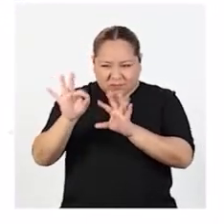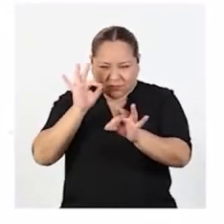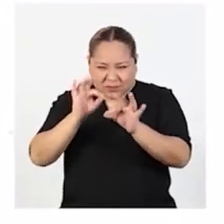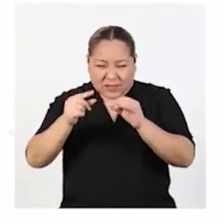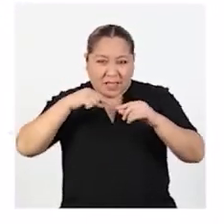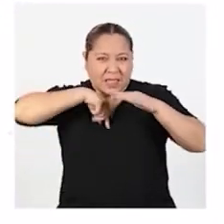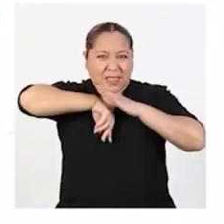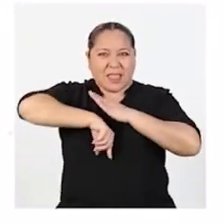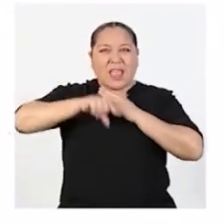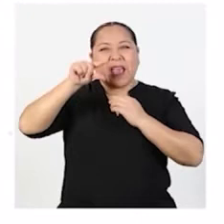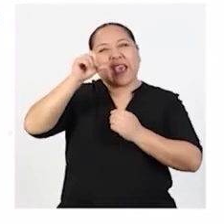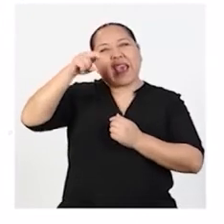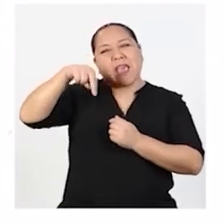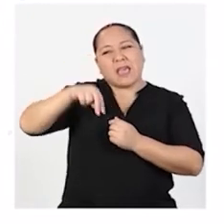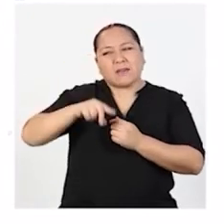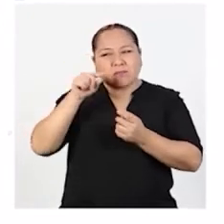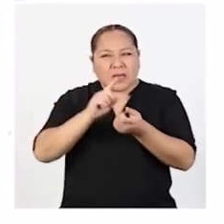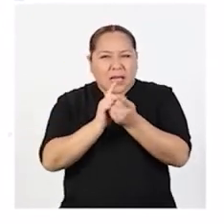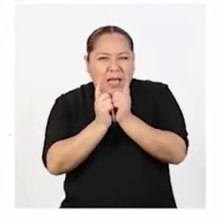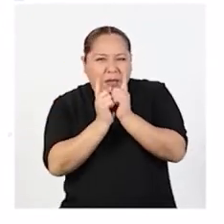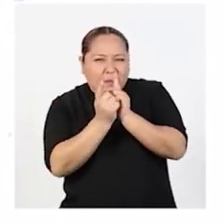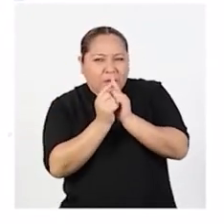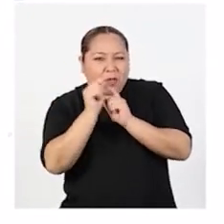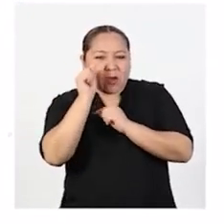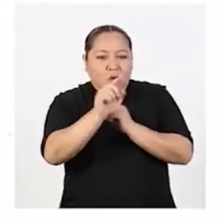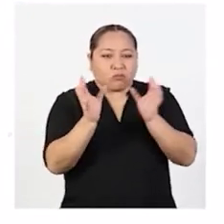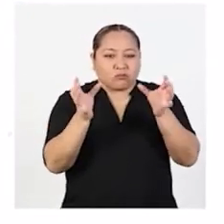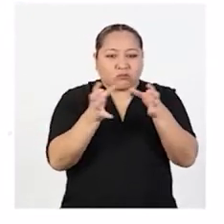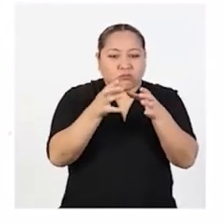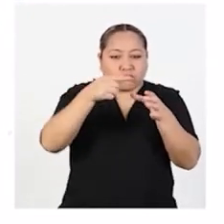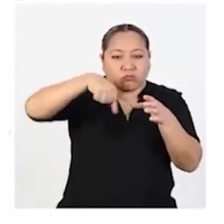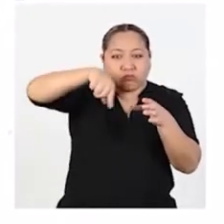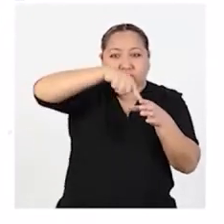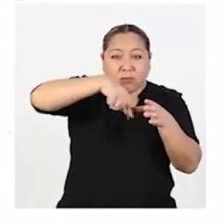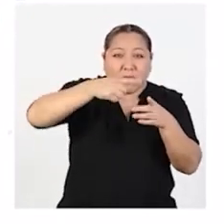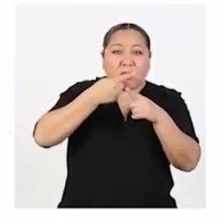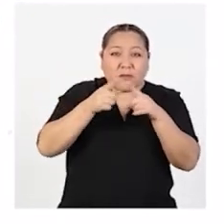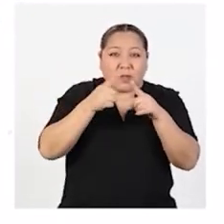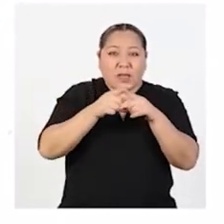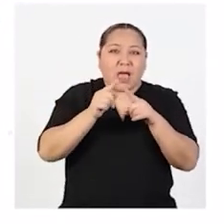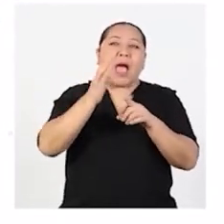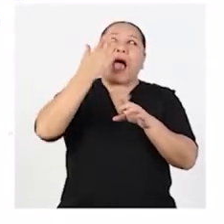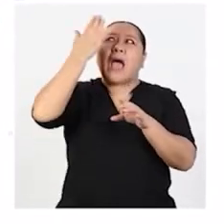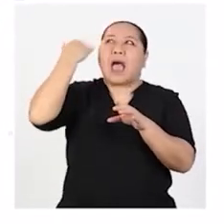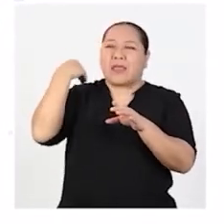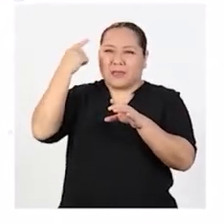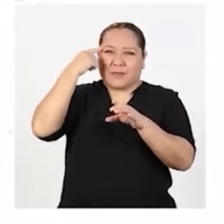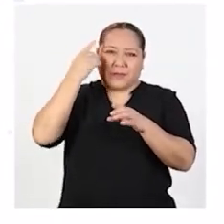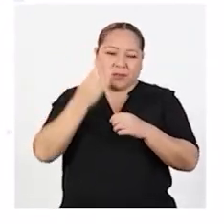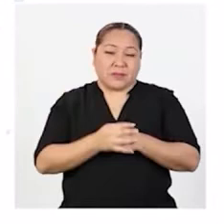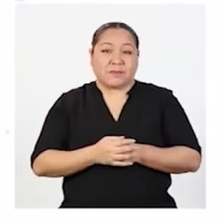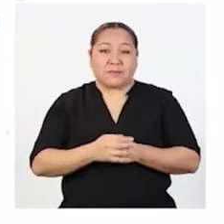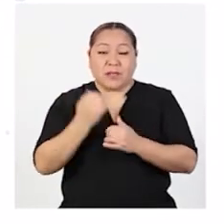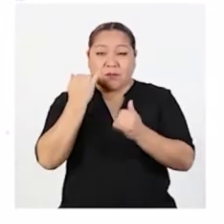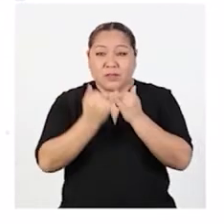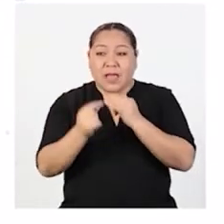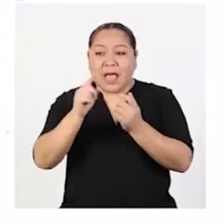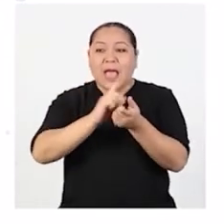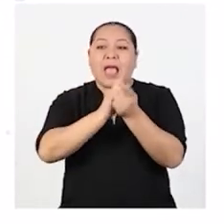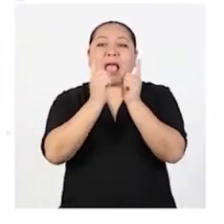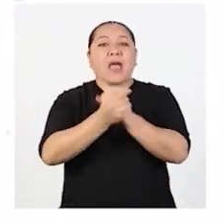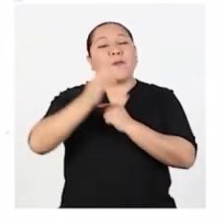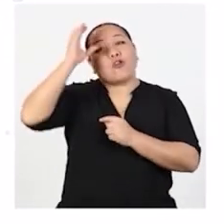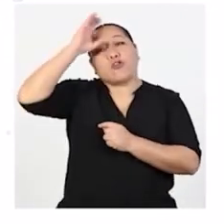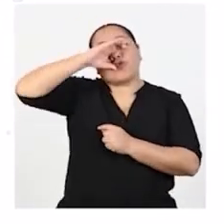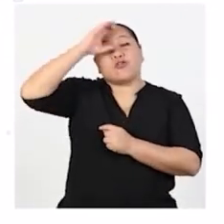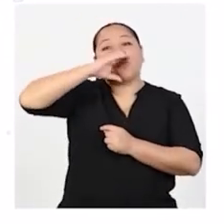era mucho más frecuente en una misma especie de lo que anteriormente se creía. Finalmente, los cambios en el concepto de